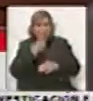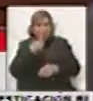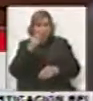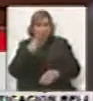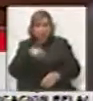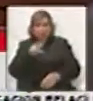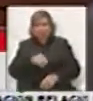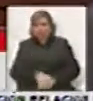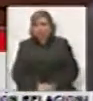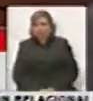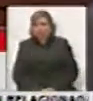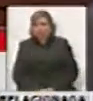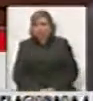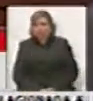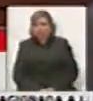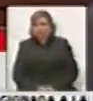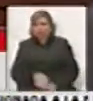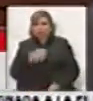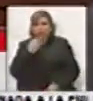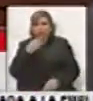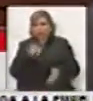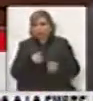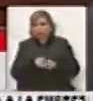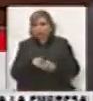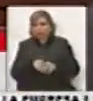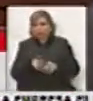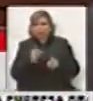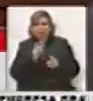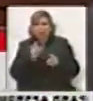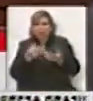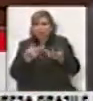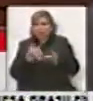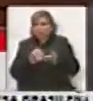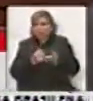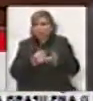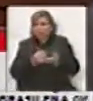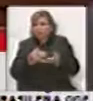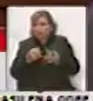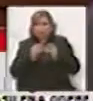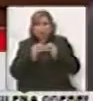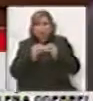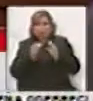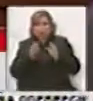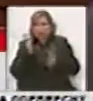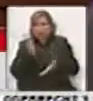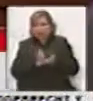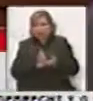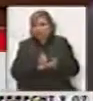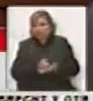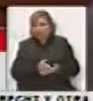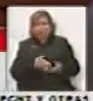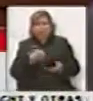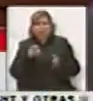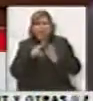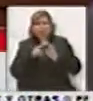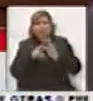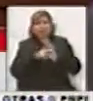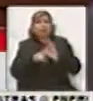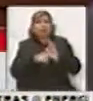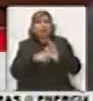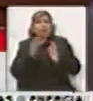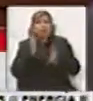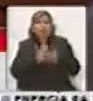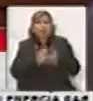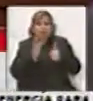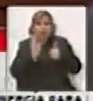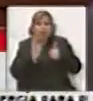necesitan tener. Se ha dicho también, presidente, que no hay claridad sobre el tema de regulaciones y sanciones. La norma plantea en su